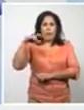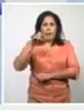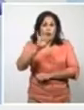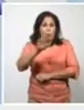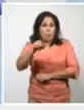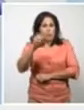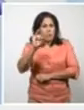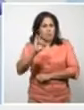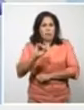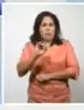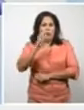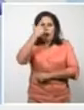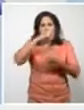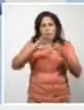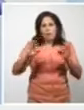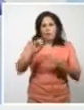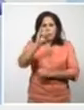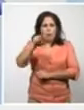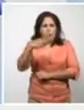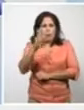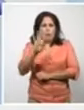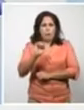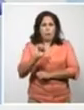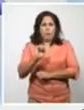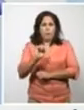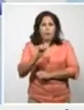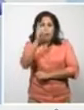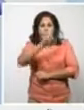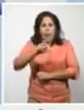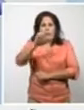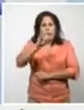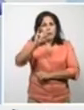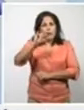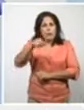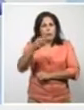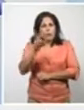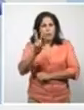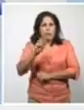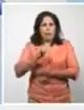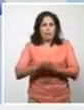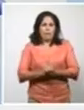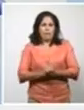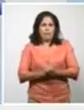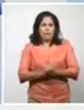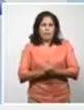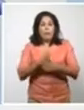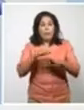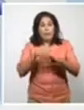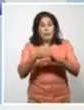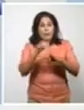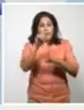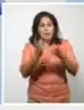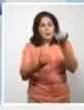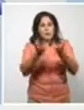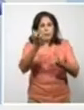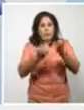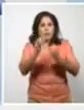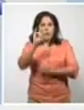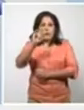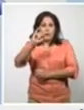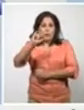8,7, Artemisa 6,4, Camagüey 6,3 y Cienfuegos